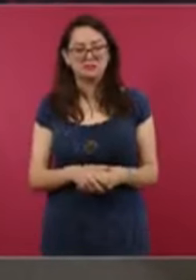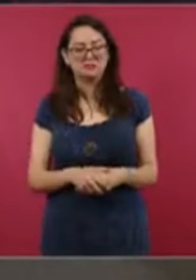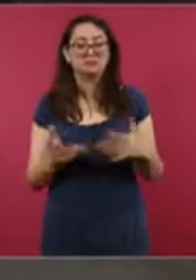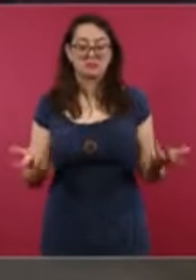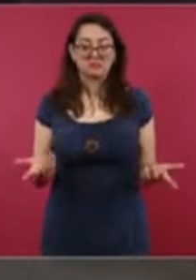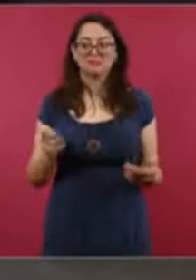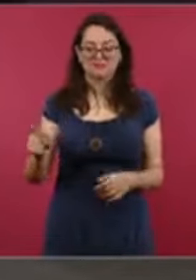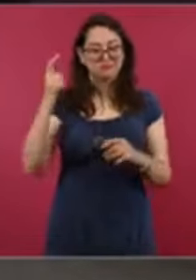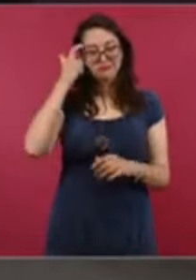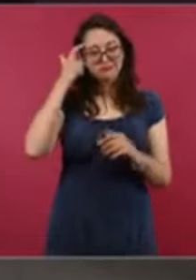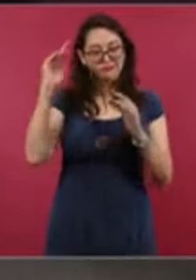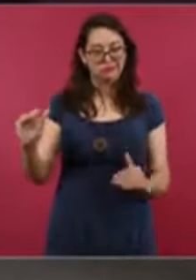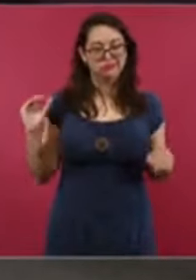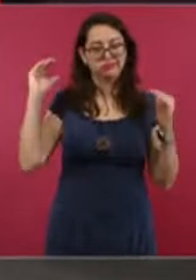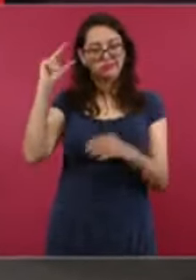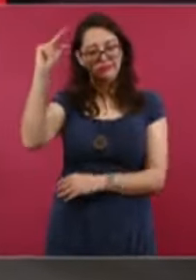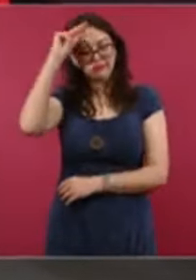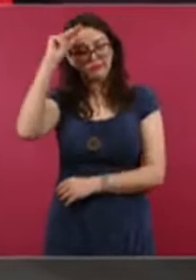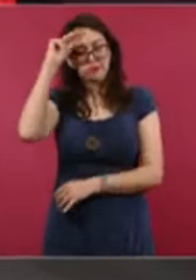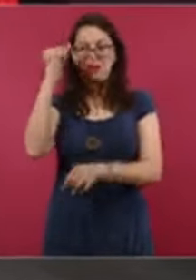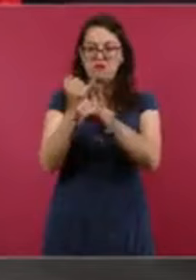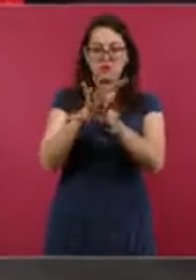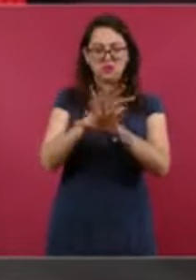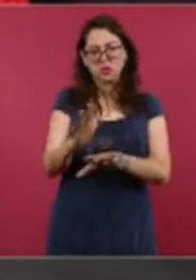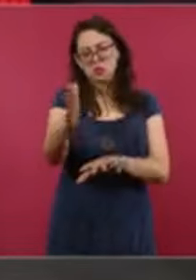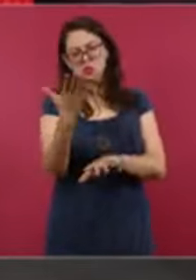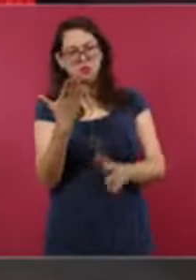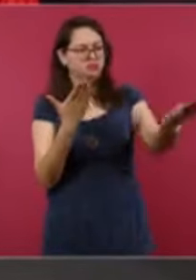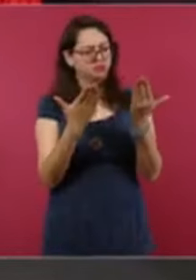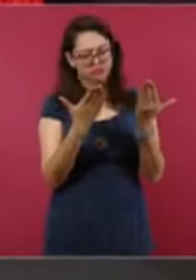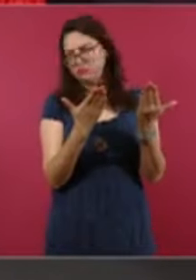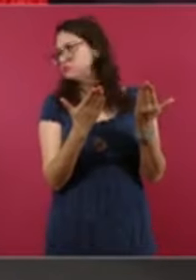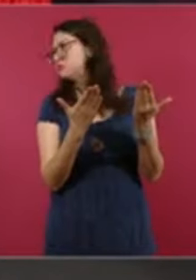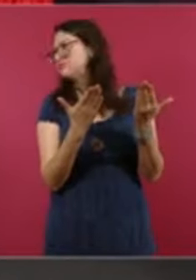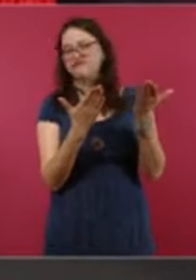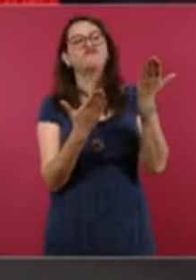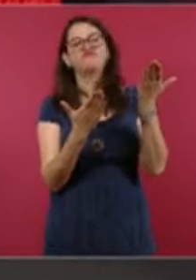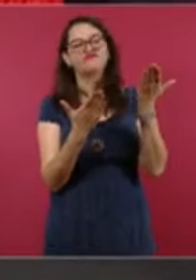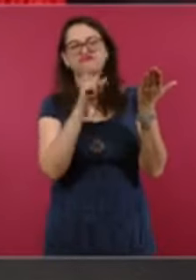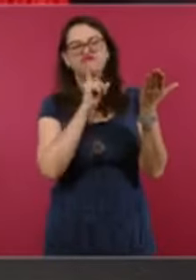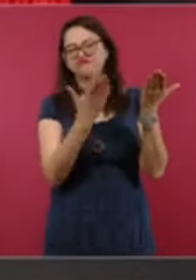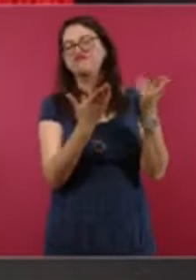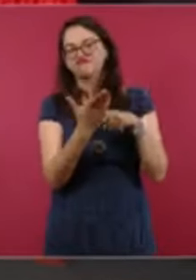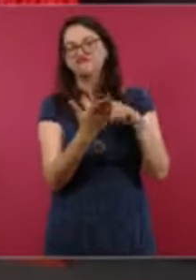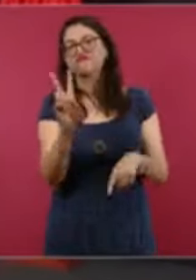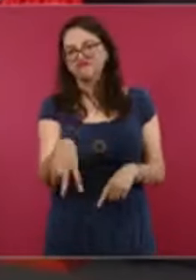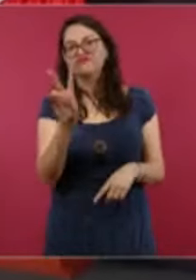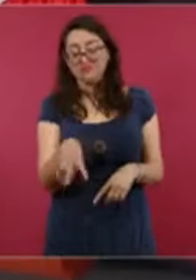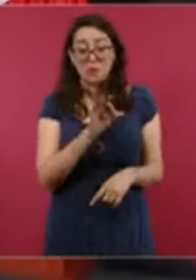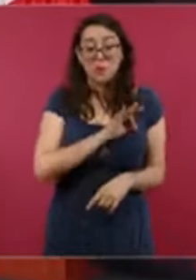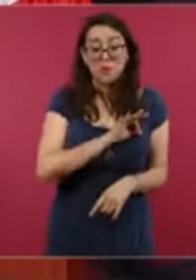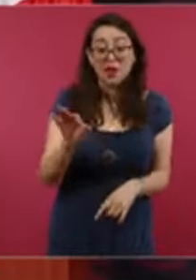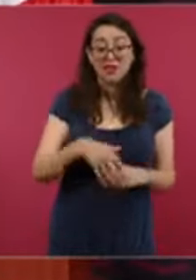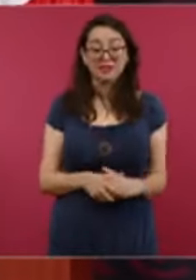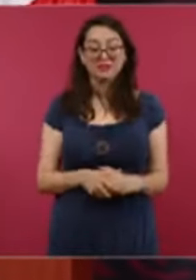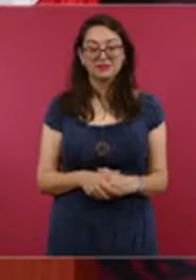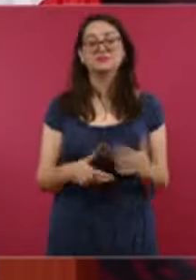muy inteligente, muy informado, muy consciente. Ha dado